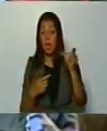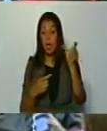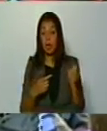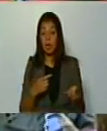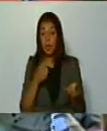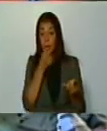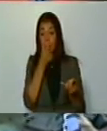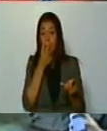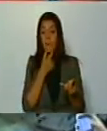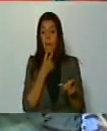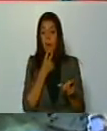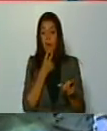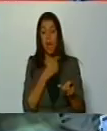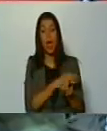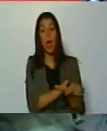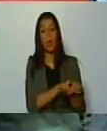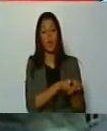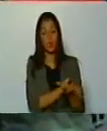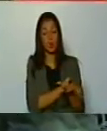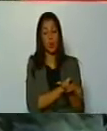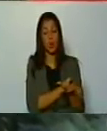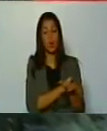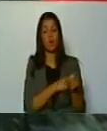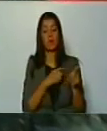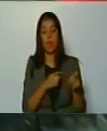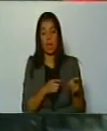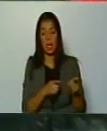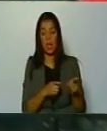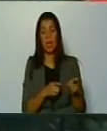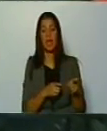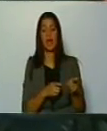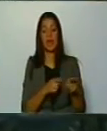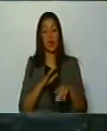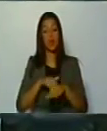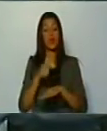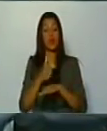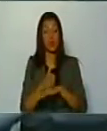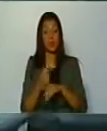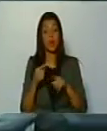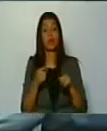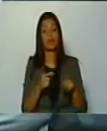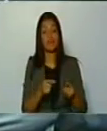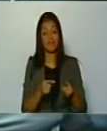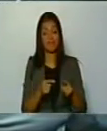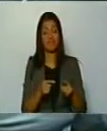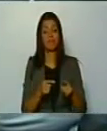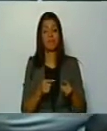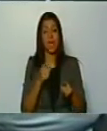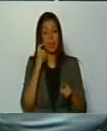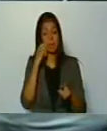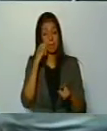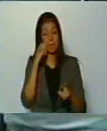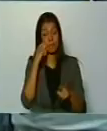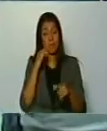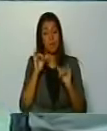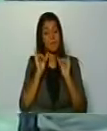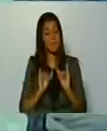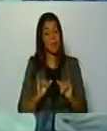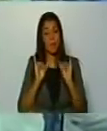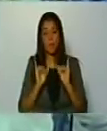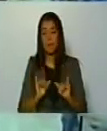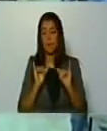Freddy Alejandro Guevara Cortés se encuentra incurso de forma continuada en